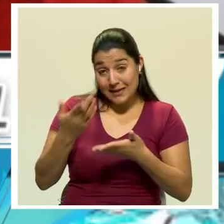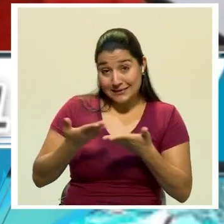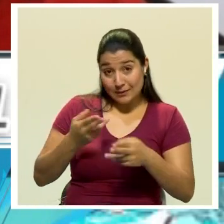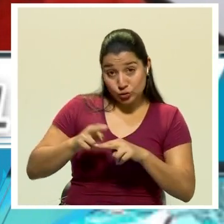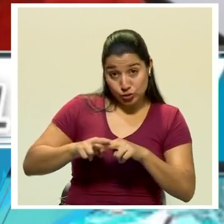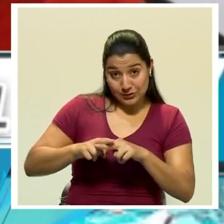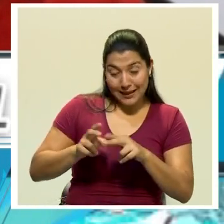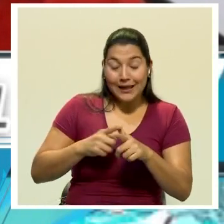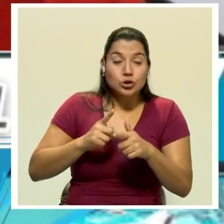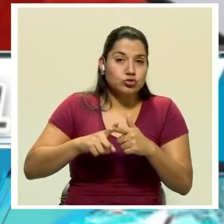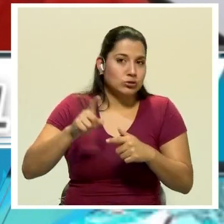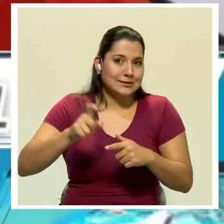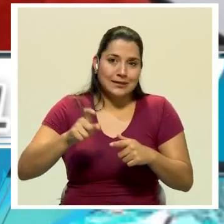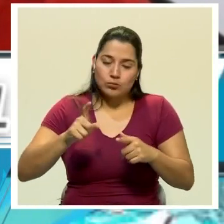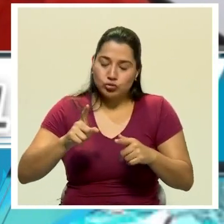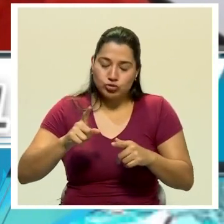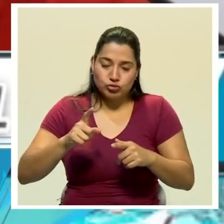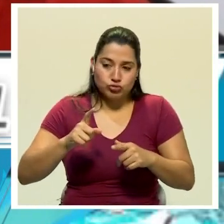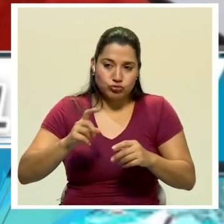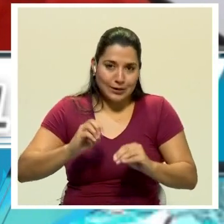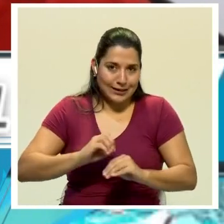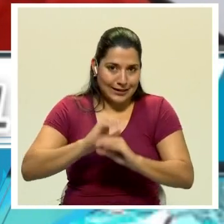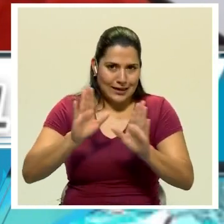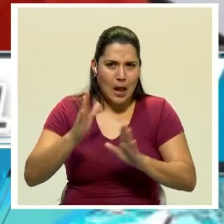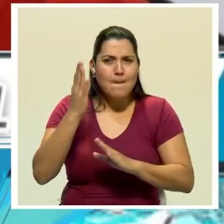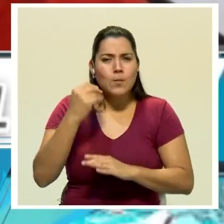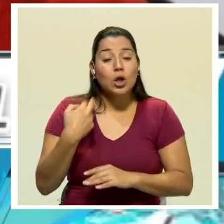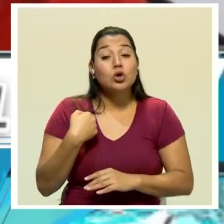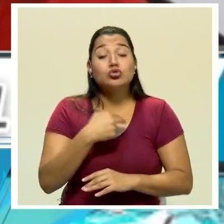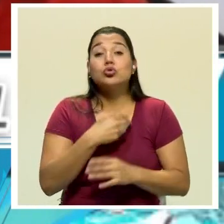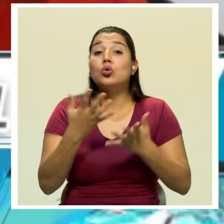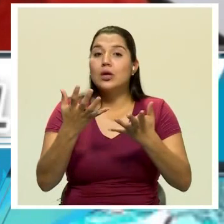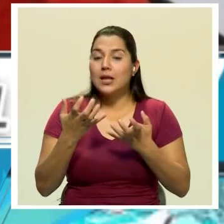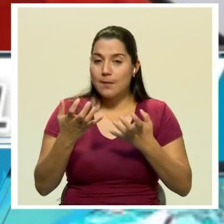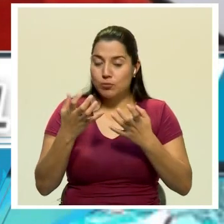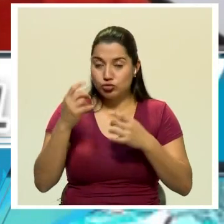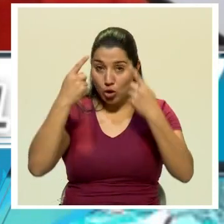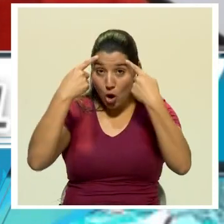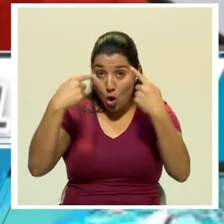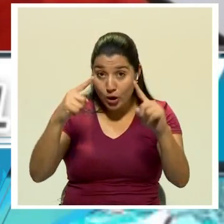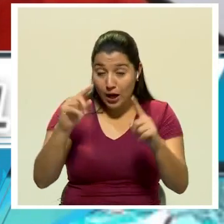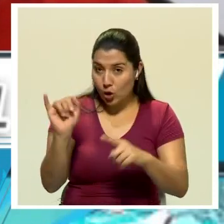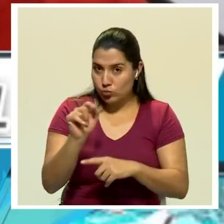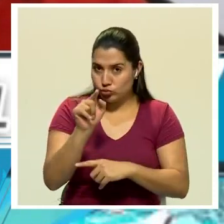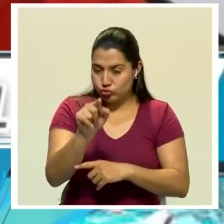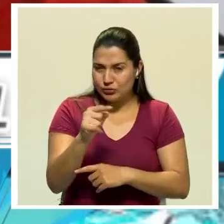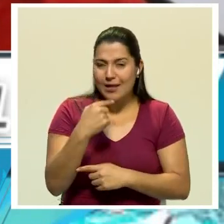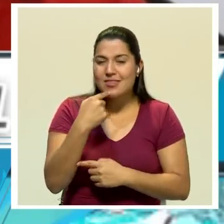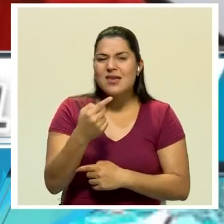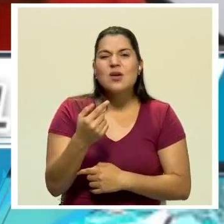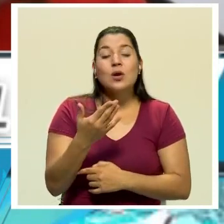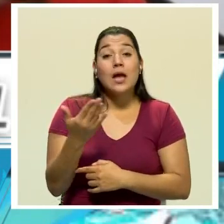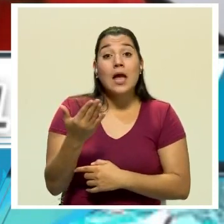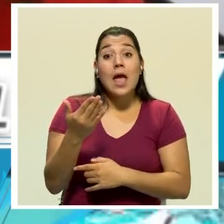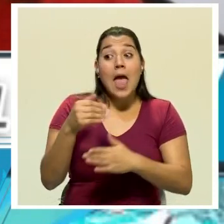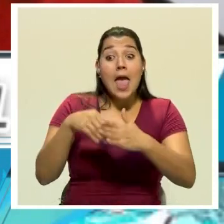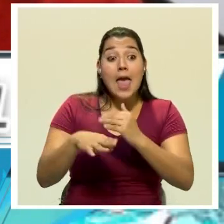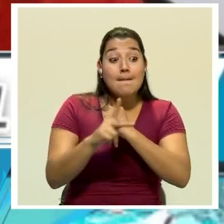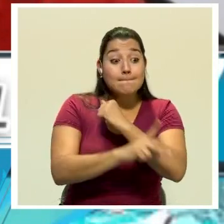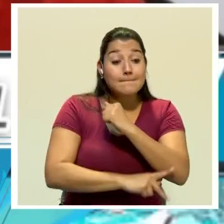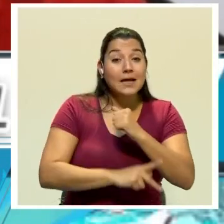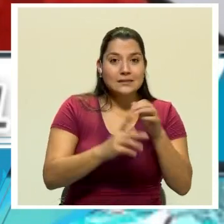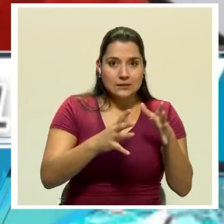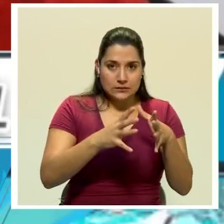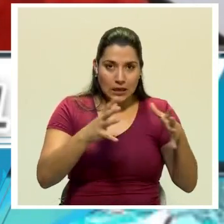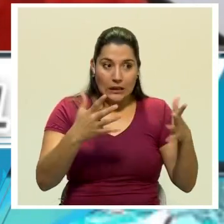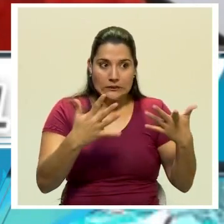lo que pretendemos es lograr que, como decía usted, en los grandes países de